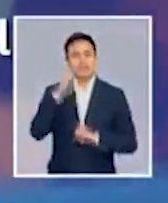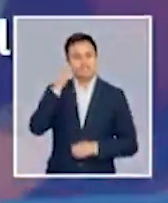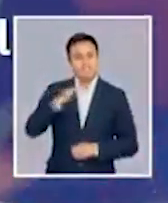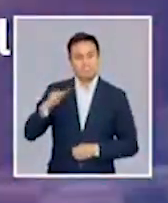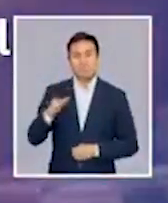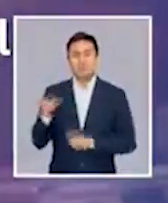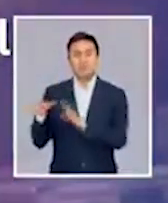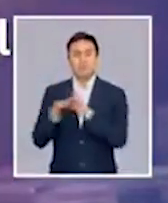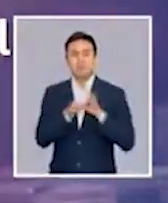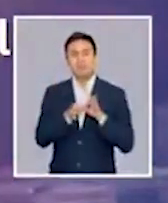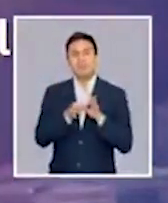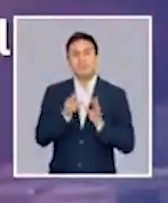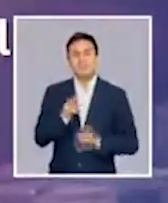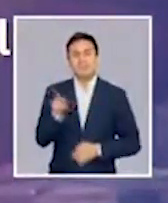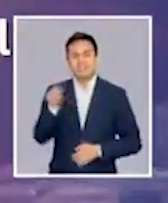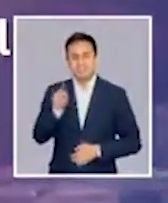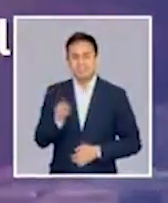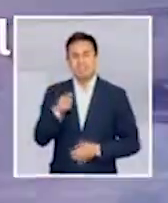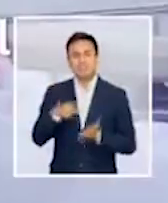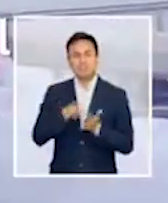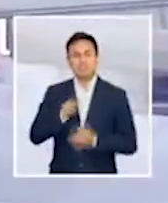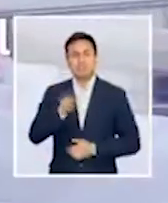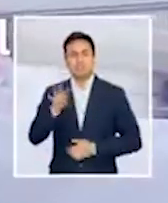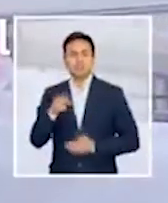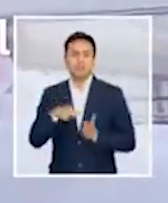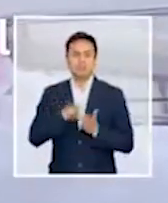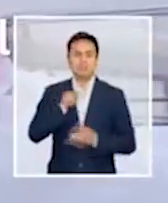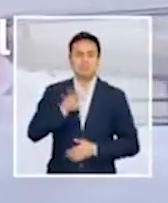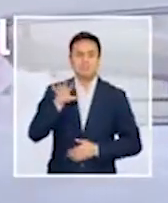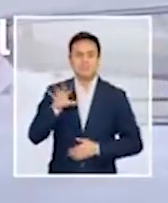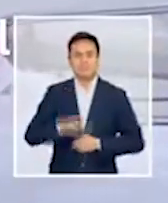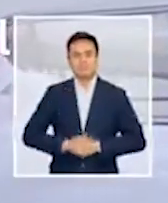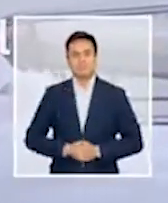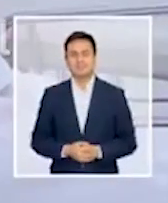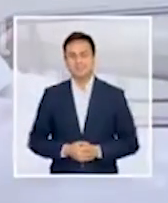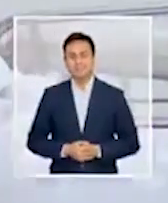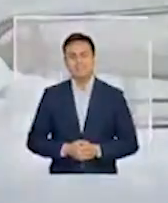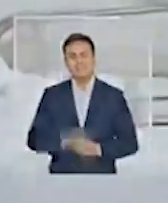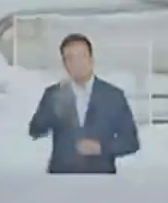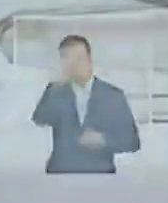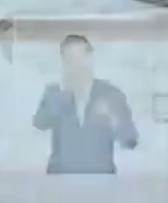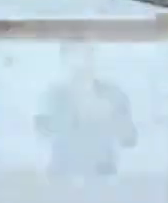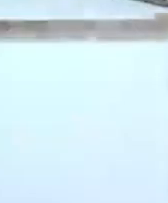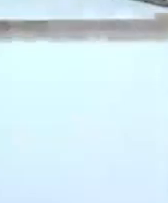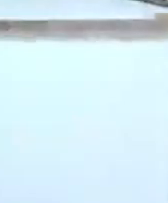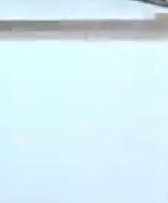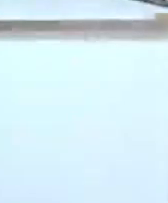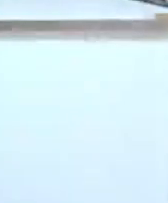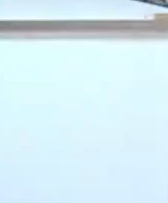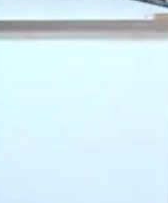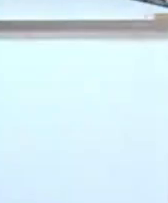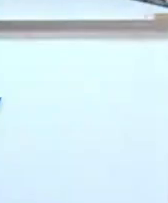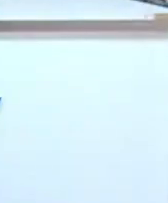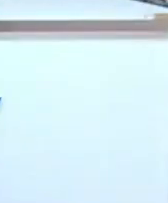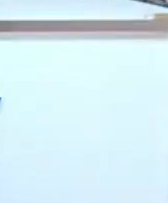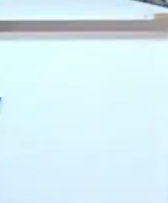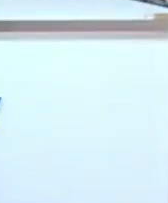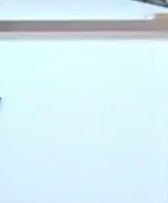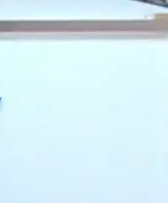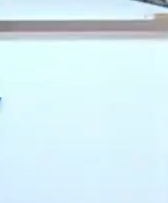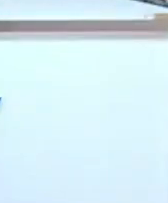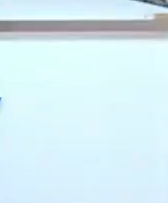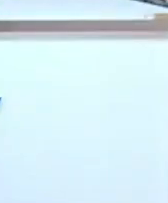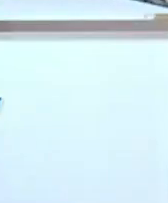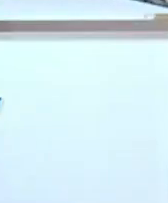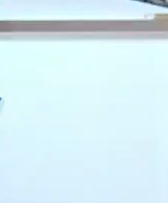el virus respiratorio sincitial, otros virus que son los más prevalentes. Y la influenza también tiene otra variante. Sí, la influenza generalmente hay influenza